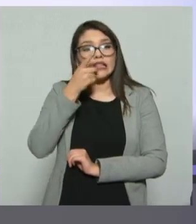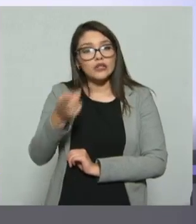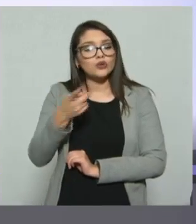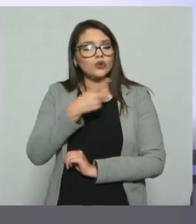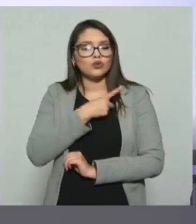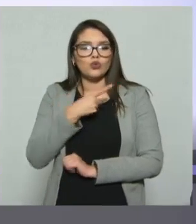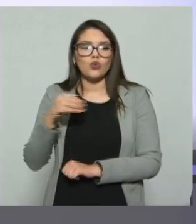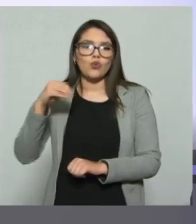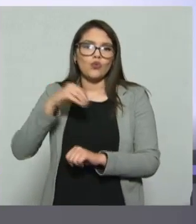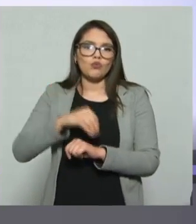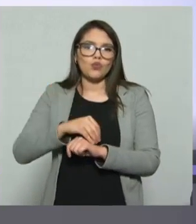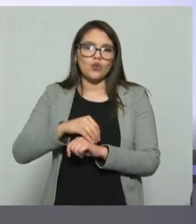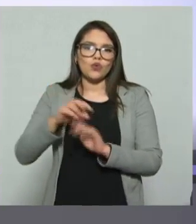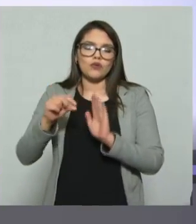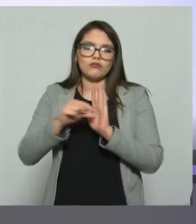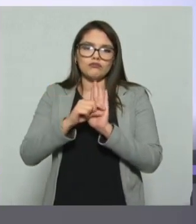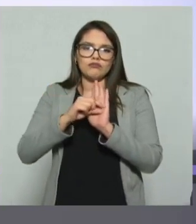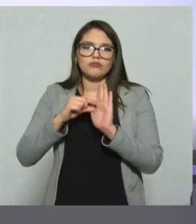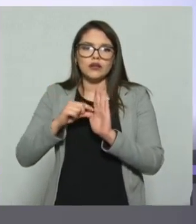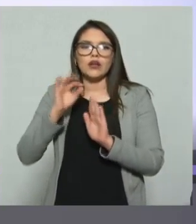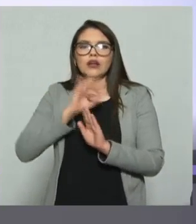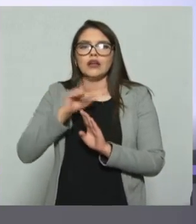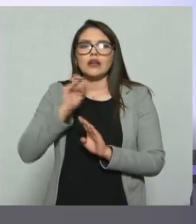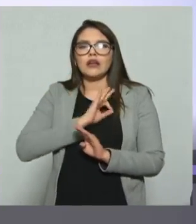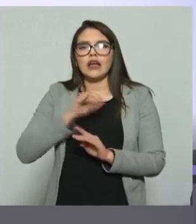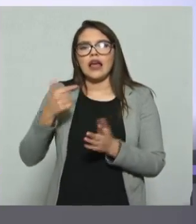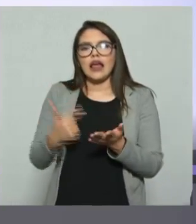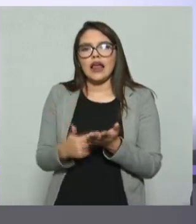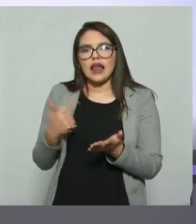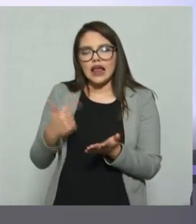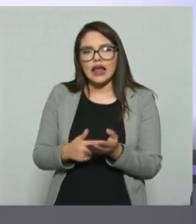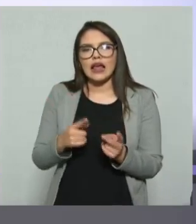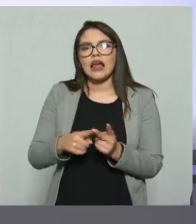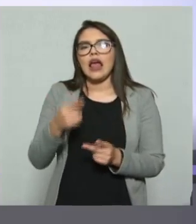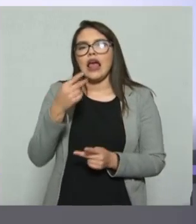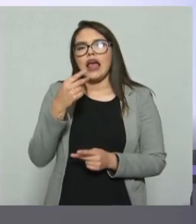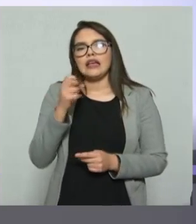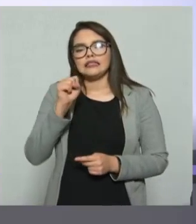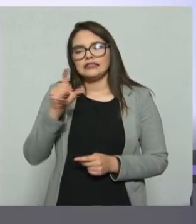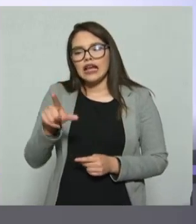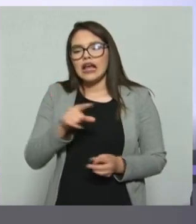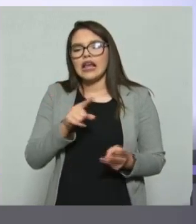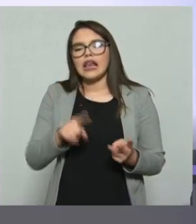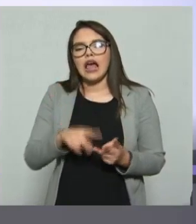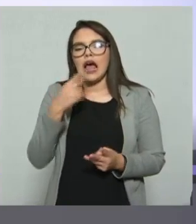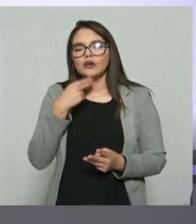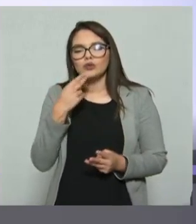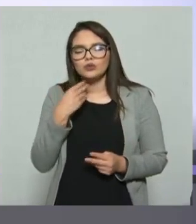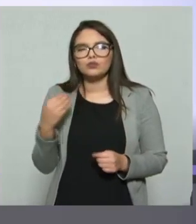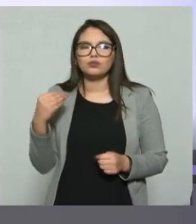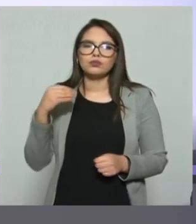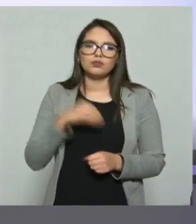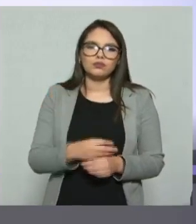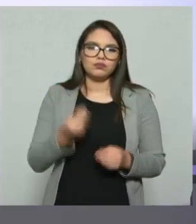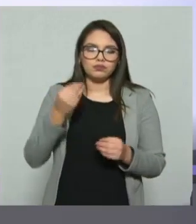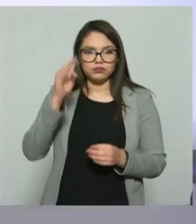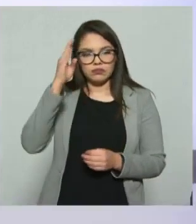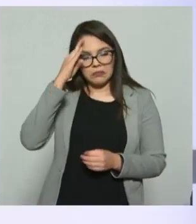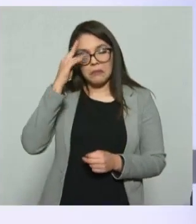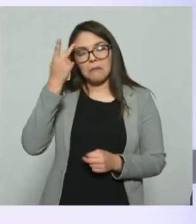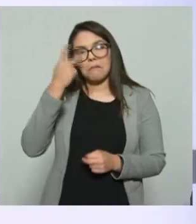símbolos para lo que le llaman nutrimentos críticos, grasas, sodio, azúcar añadido, por ejemplo, que no sería el